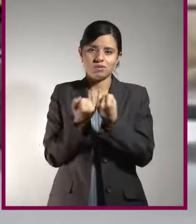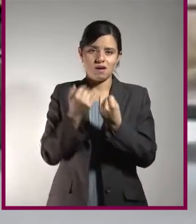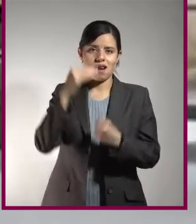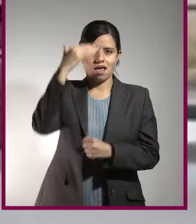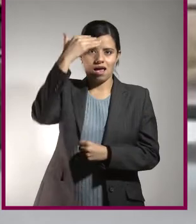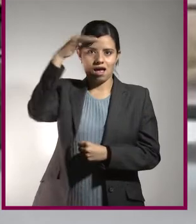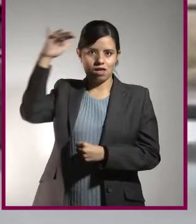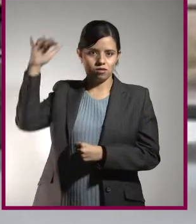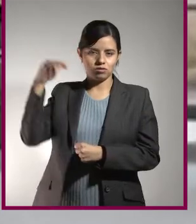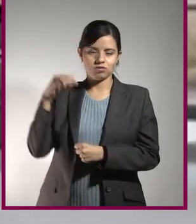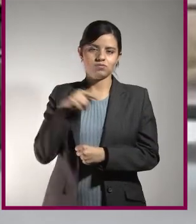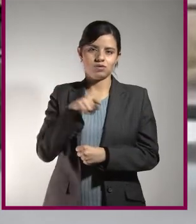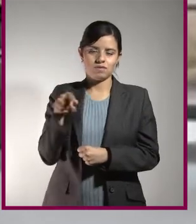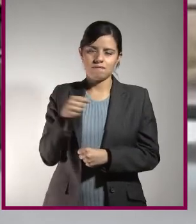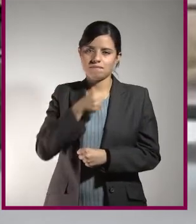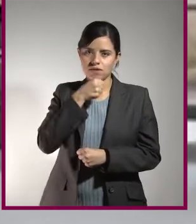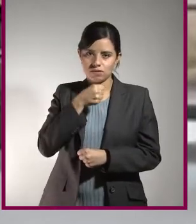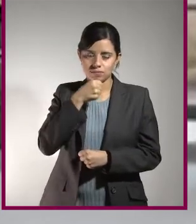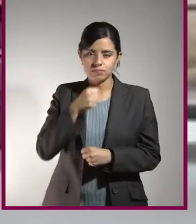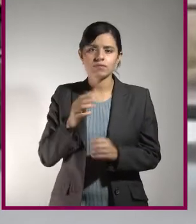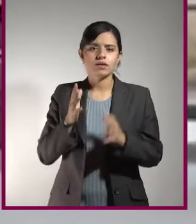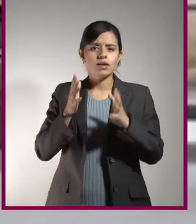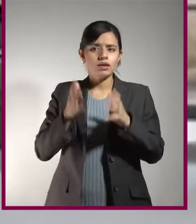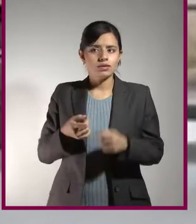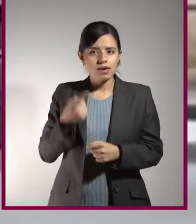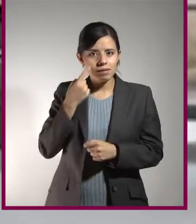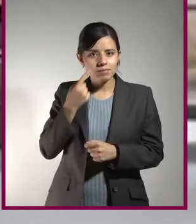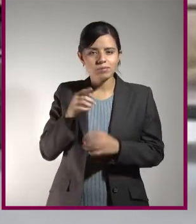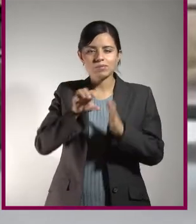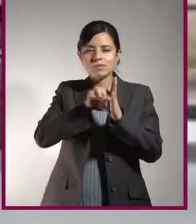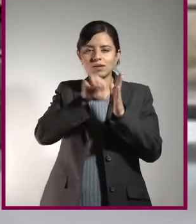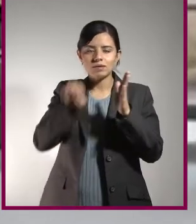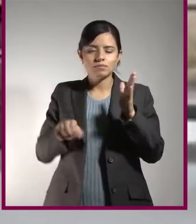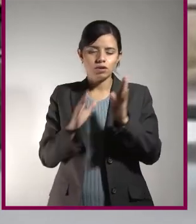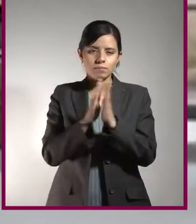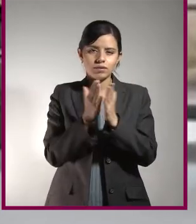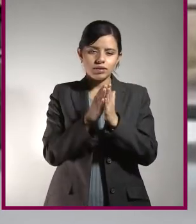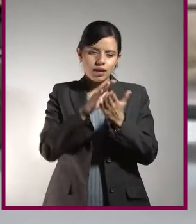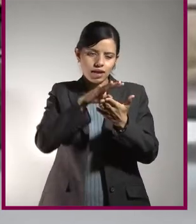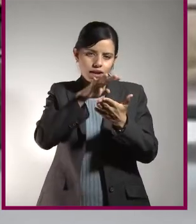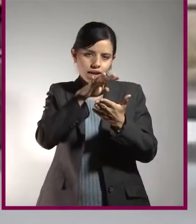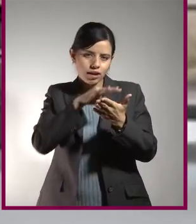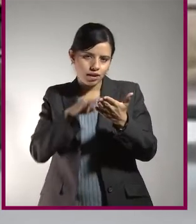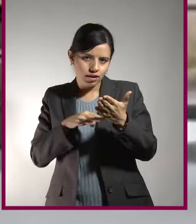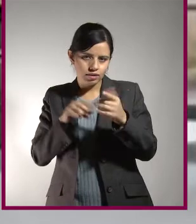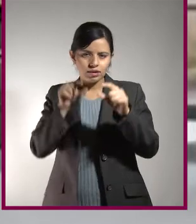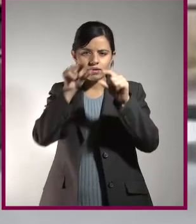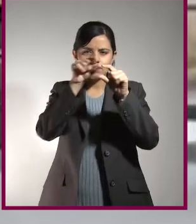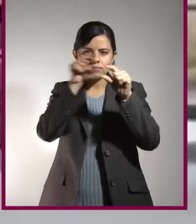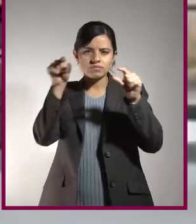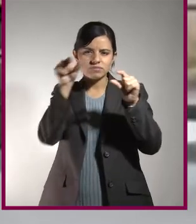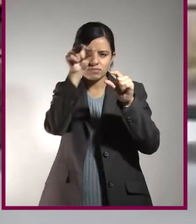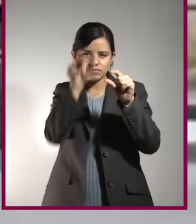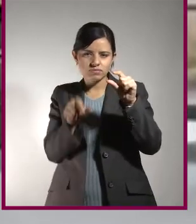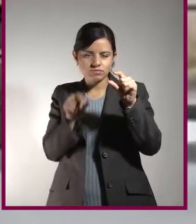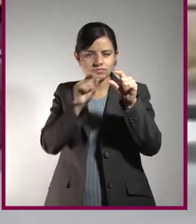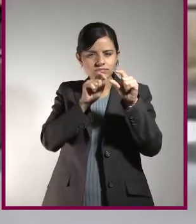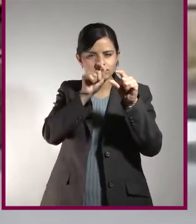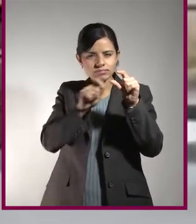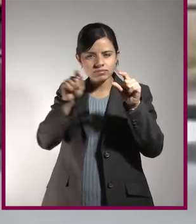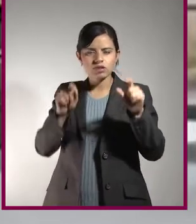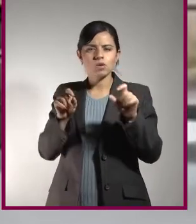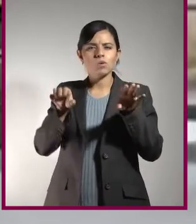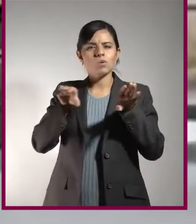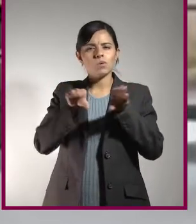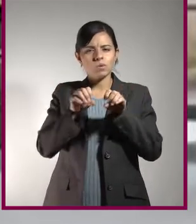para adultos y ancianos. Se ha comprobado que pasatiempos como leer, hacer crucigramas o tocar un instrumento ayuda a fortalecer